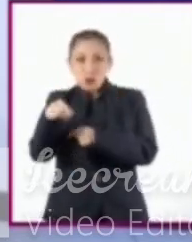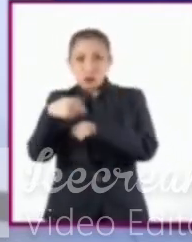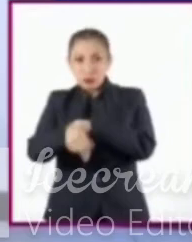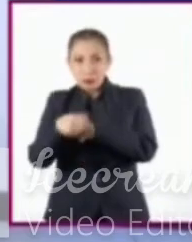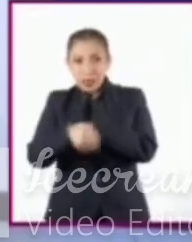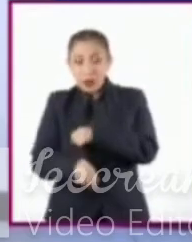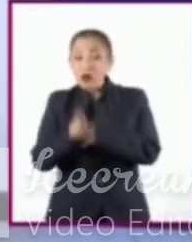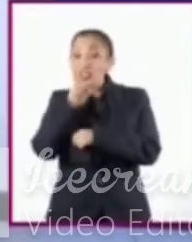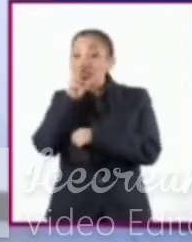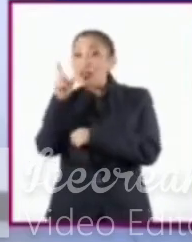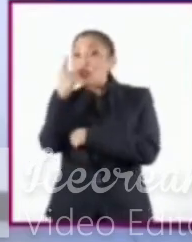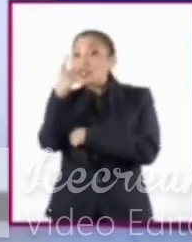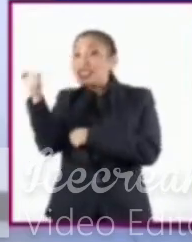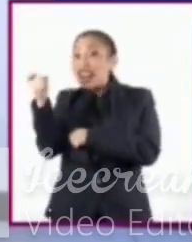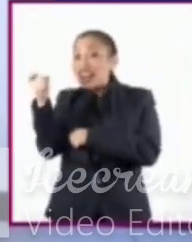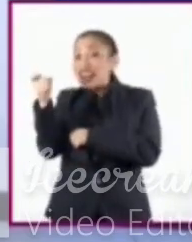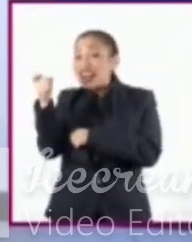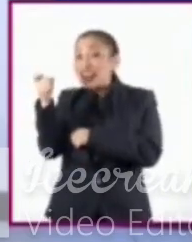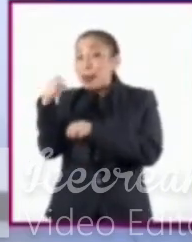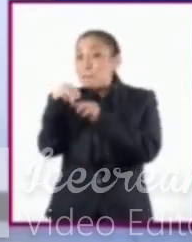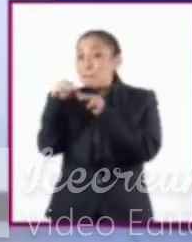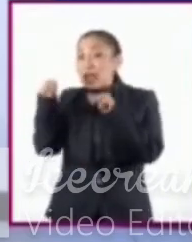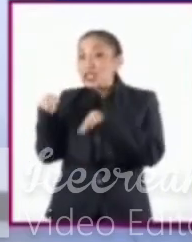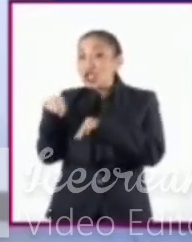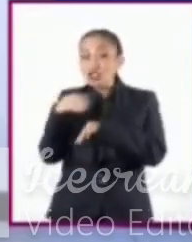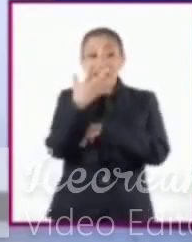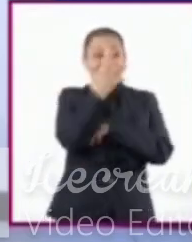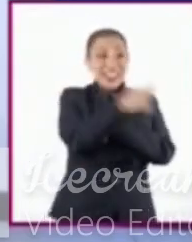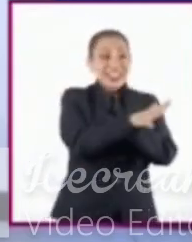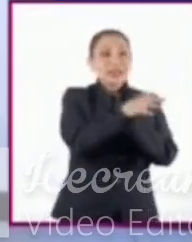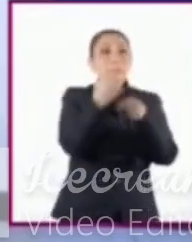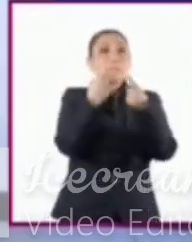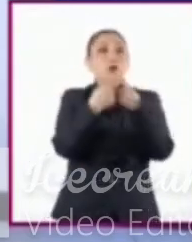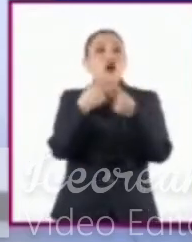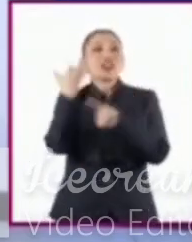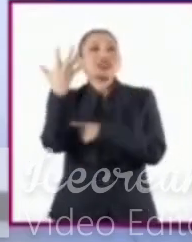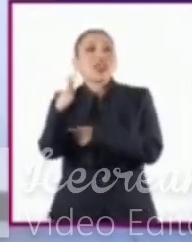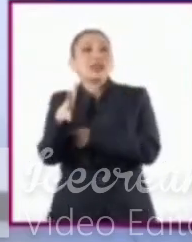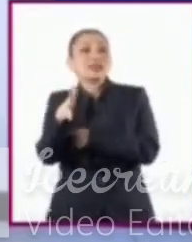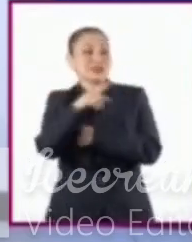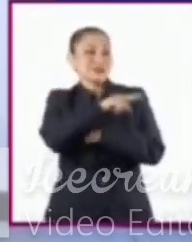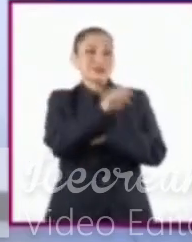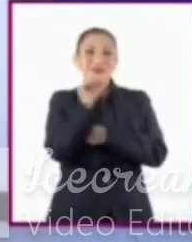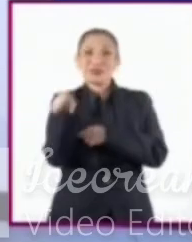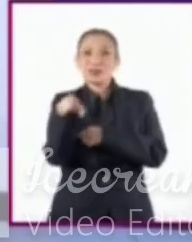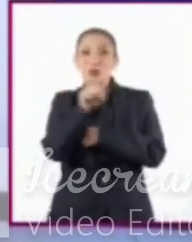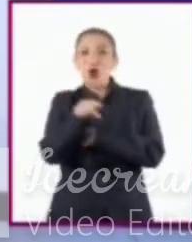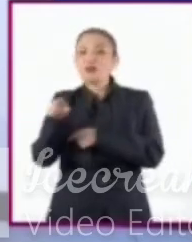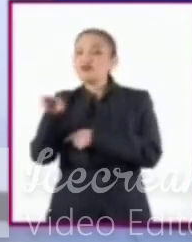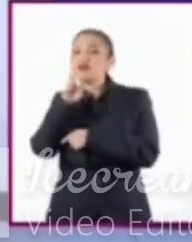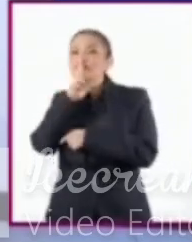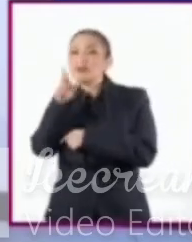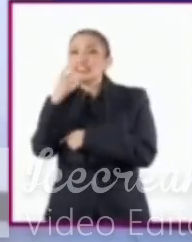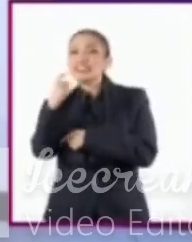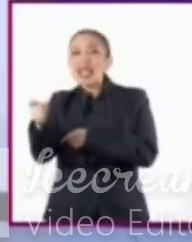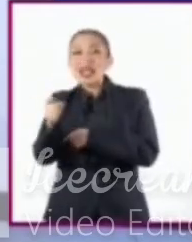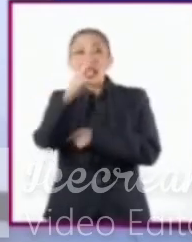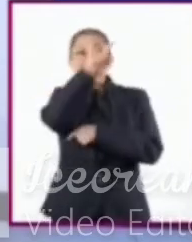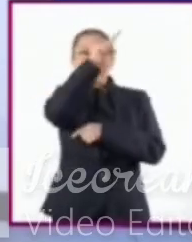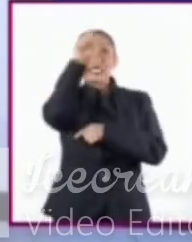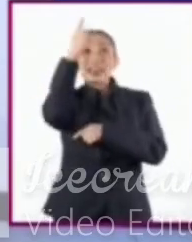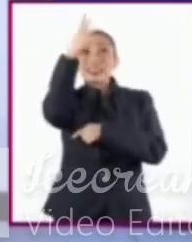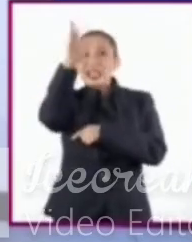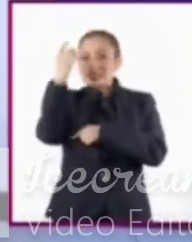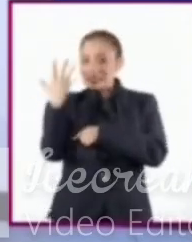es 100 metros cuadrados es 10 metros, el cual corresponde a la medida de cada lado del